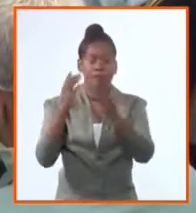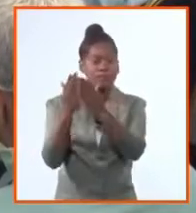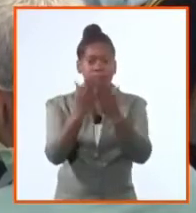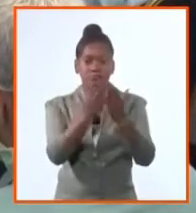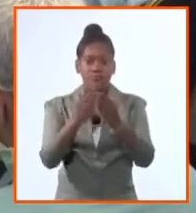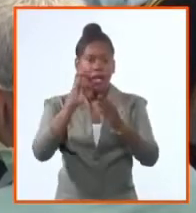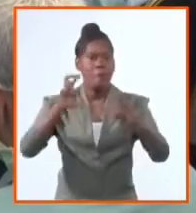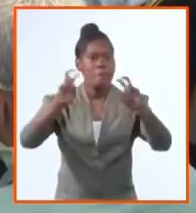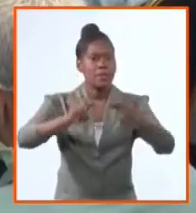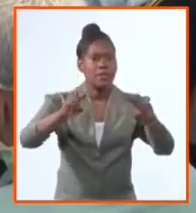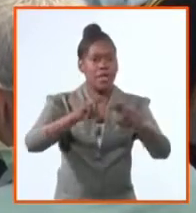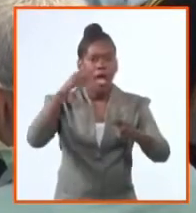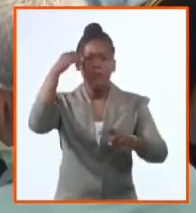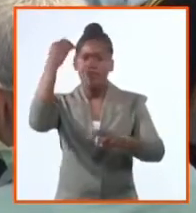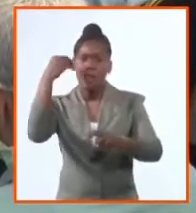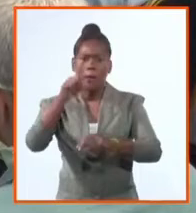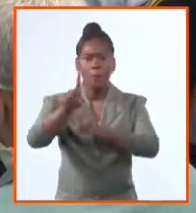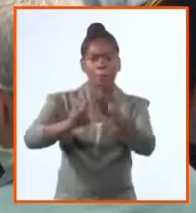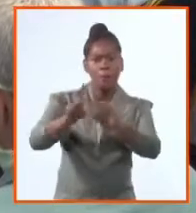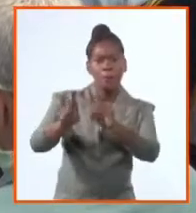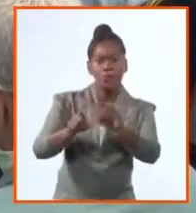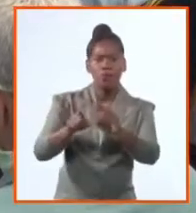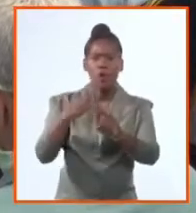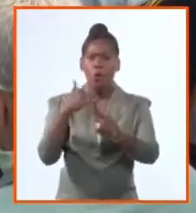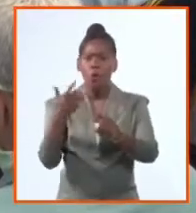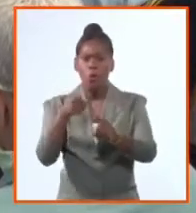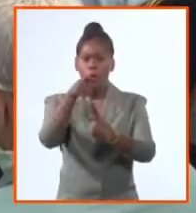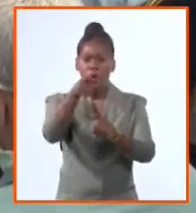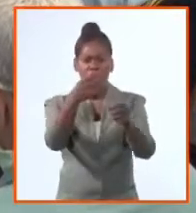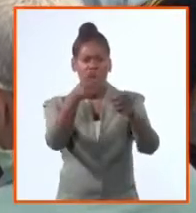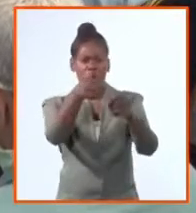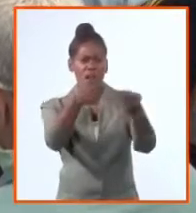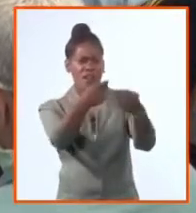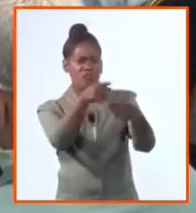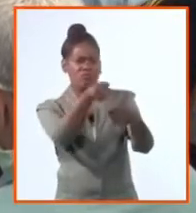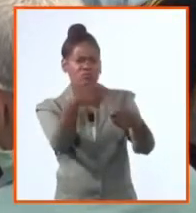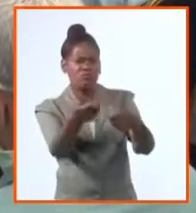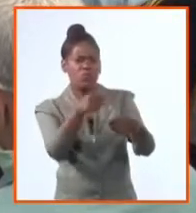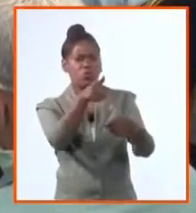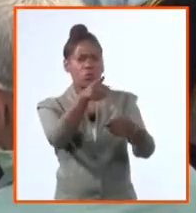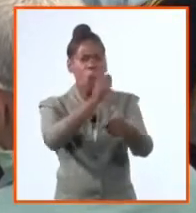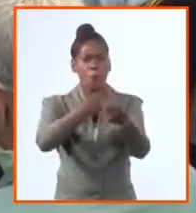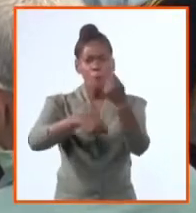producción de menos de 500 millones de litros de leche al año a 1.000 millones en los 80.